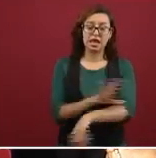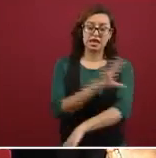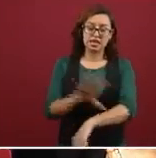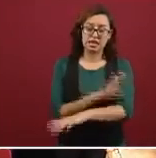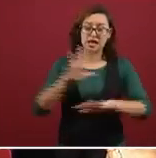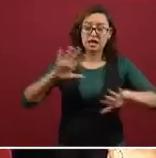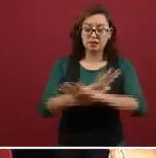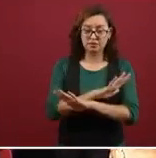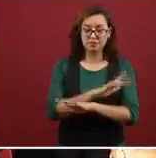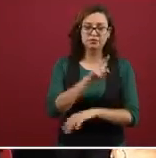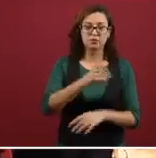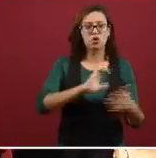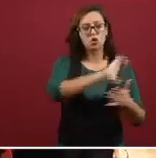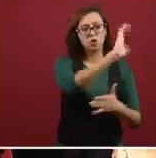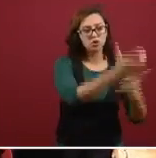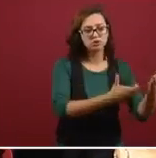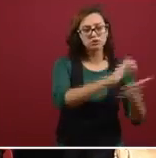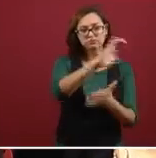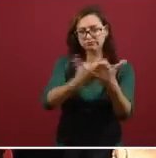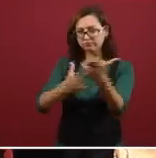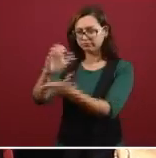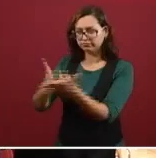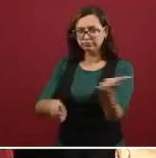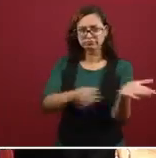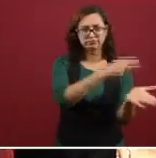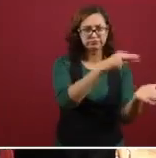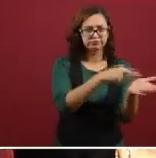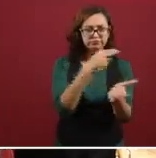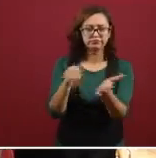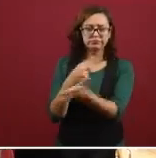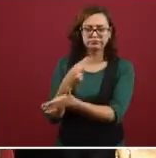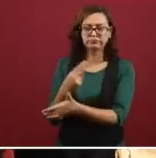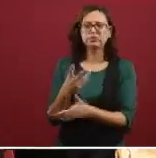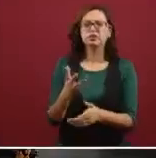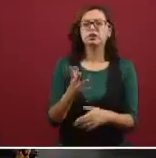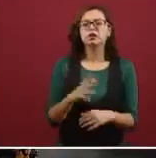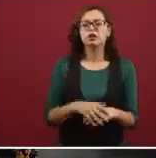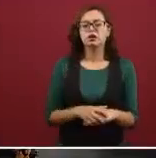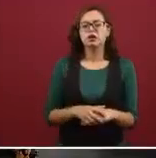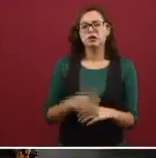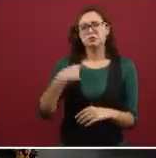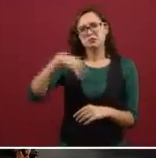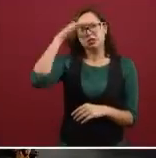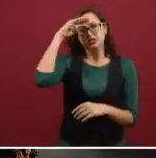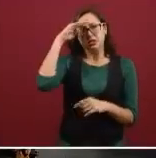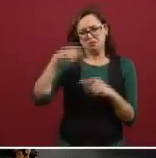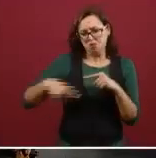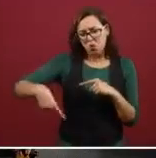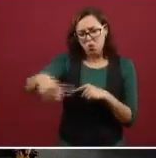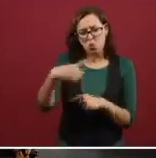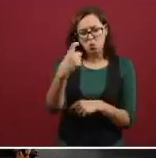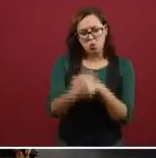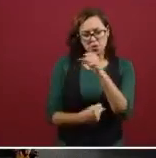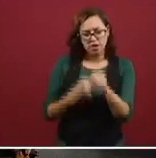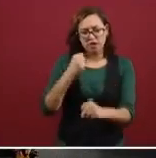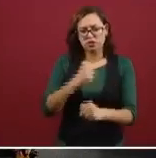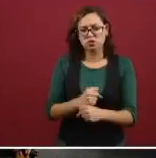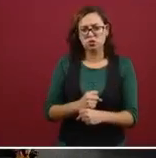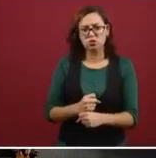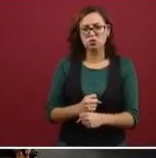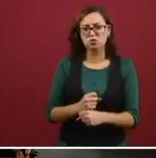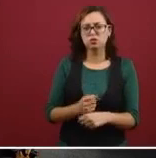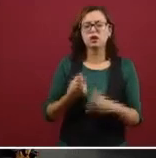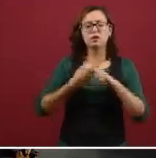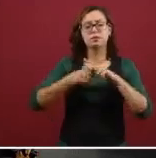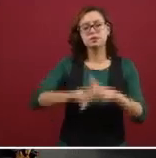rondas. Se tiene pensado que este año van a entrar